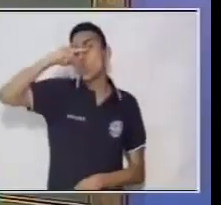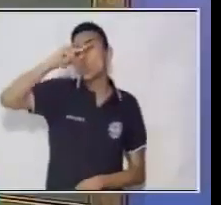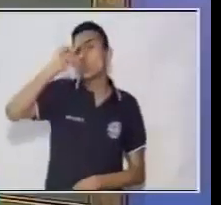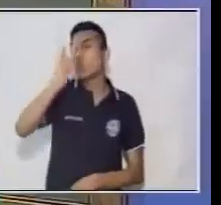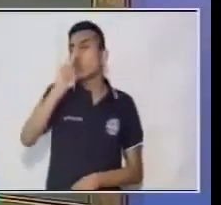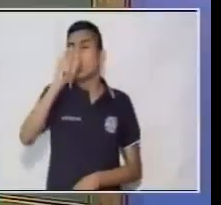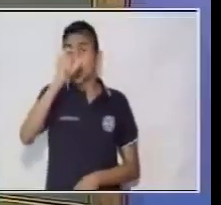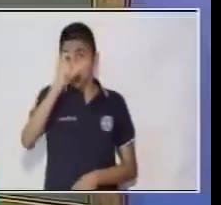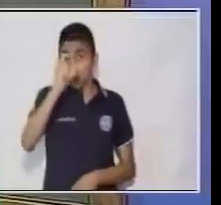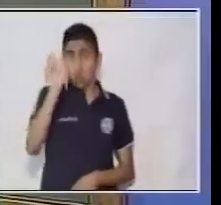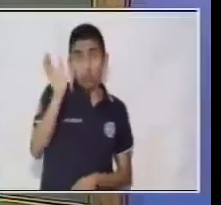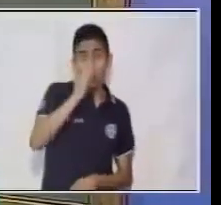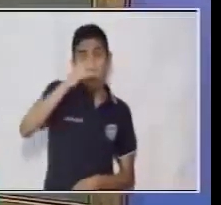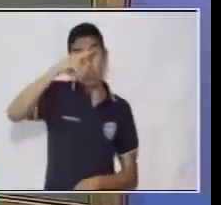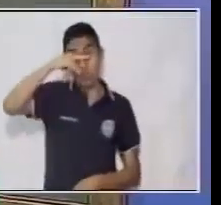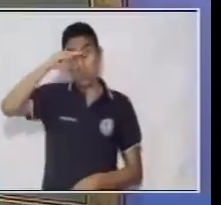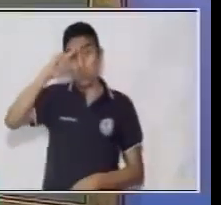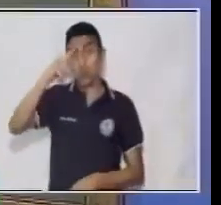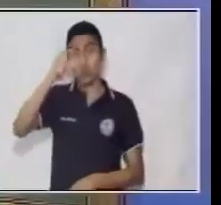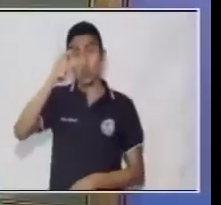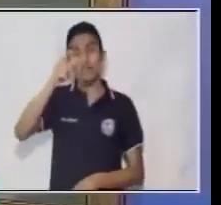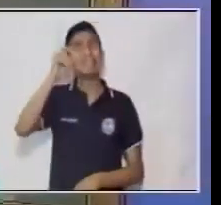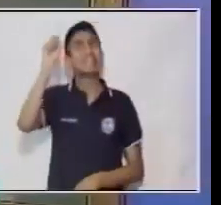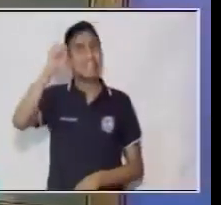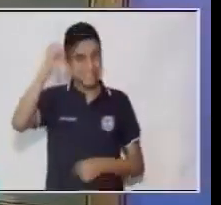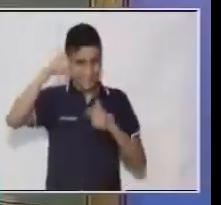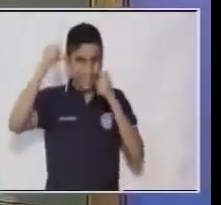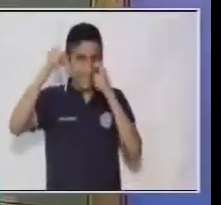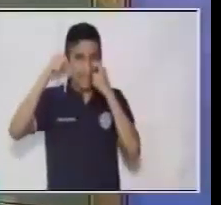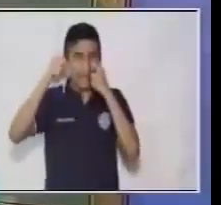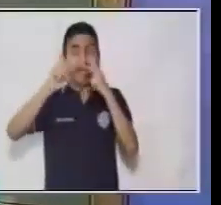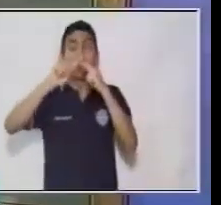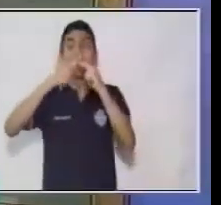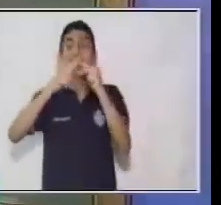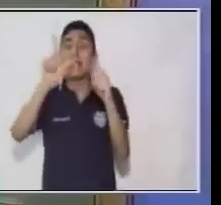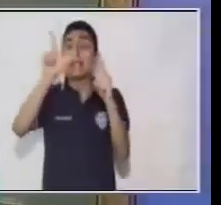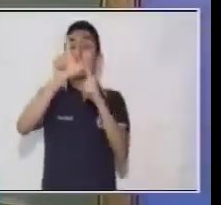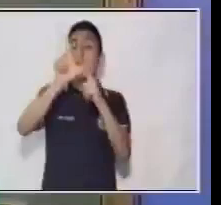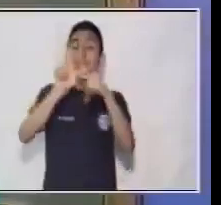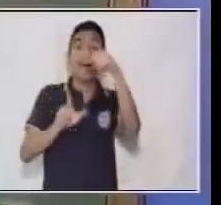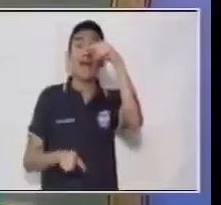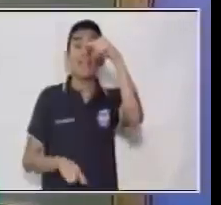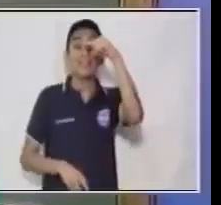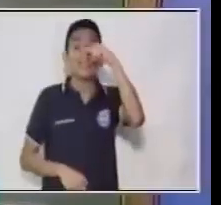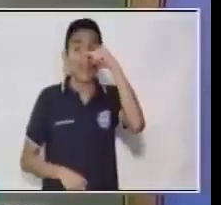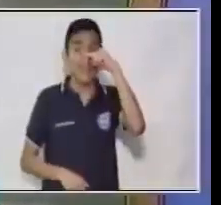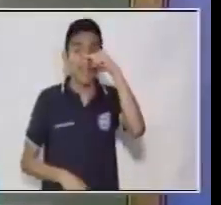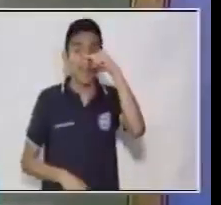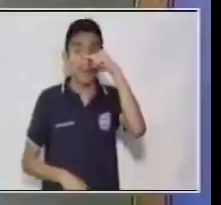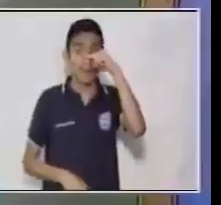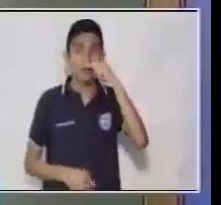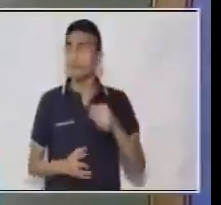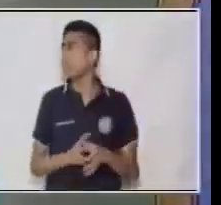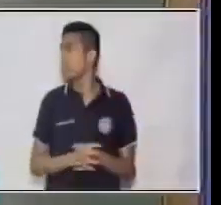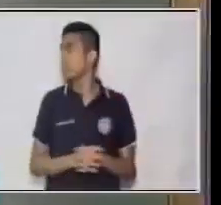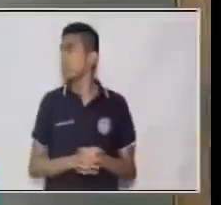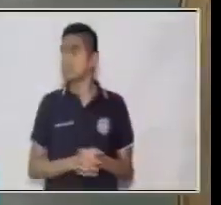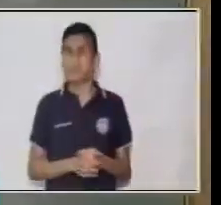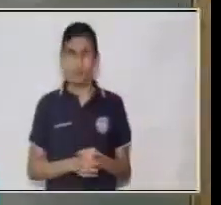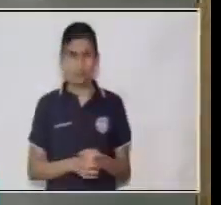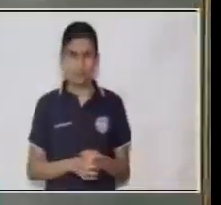tuk. Sí, ¿verdad? Inicia con el sonido de la consonante